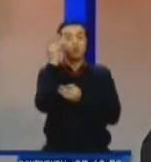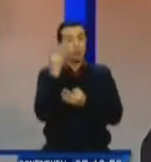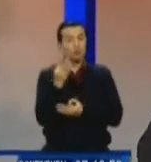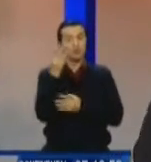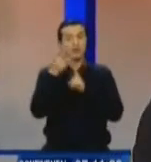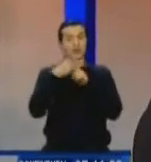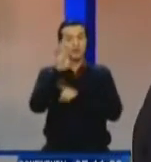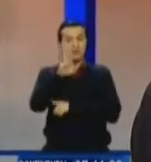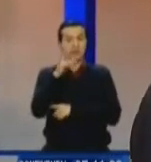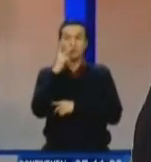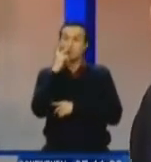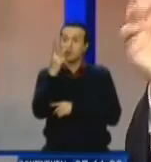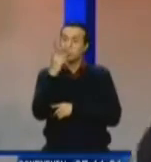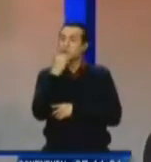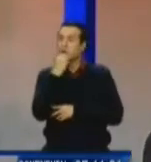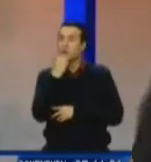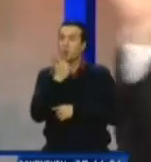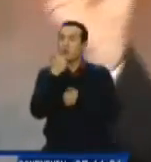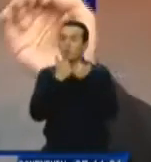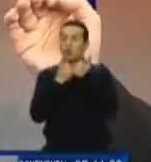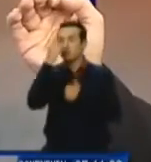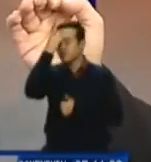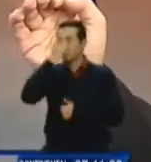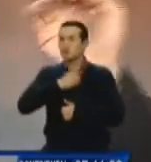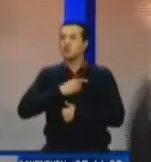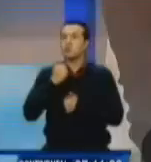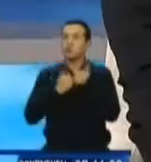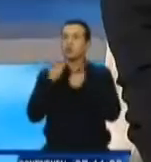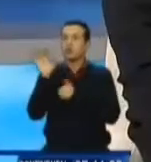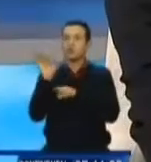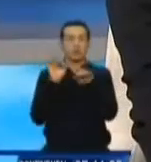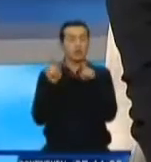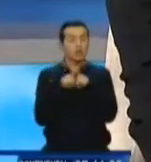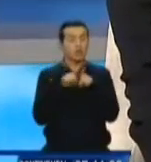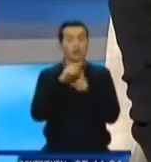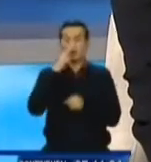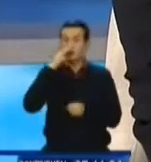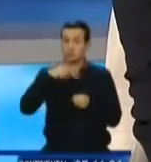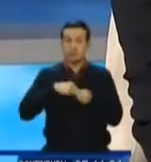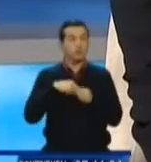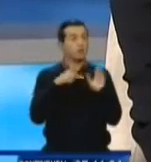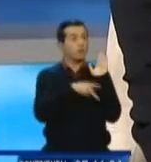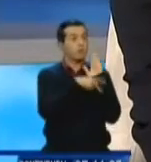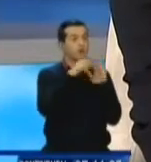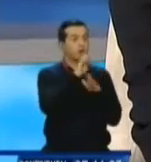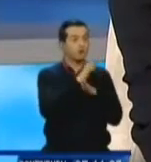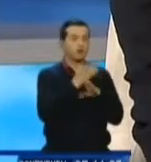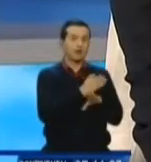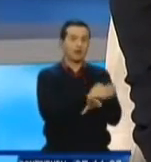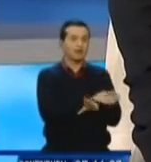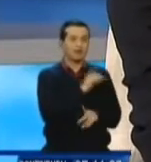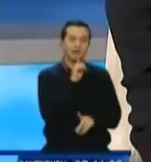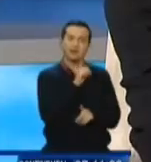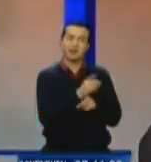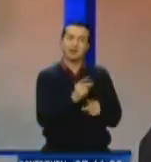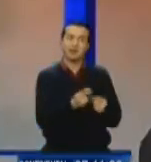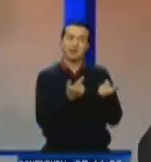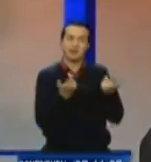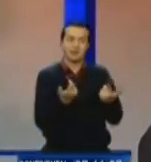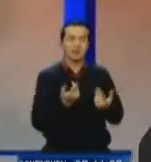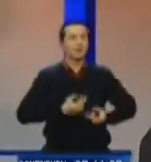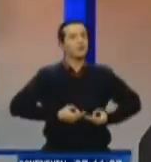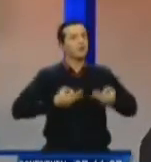directamente incidir en funcionando al mercado lo mismo estamos haciendo de caso las gasolinas o que es decir petroecuador se te adelantó entonces en el caso del de petroecuador